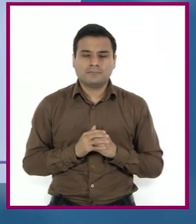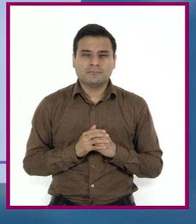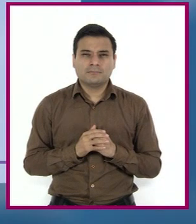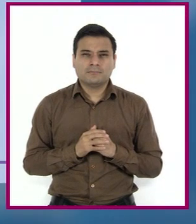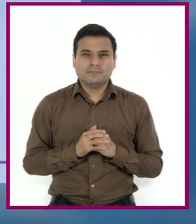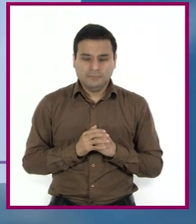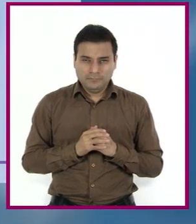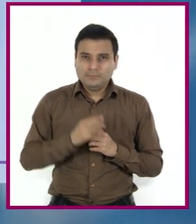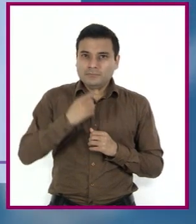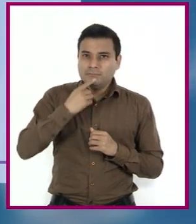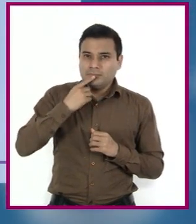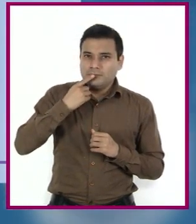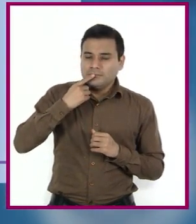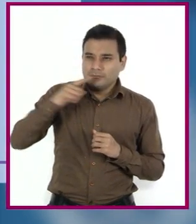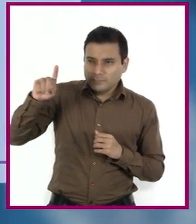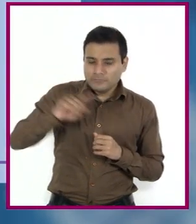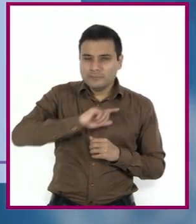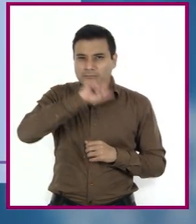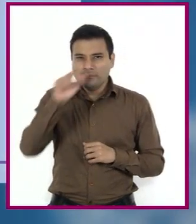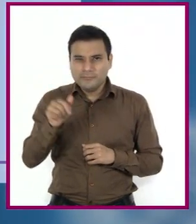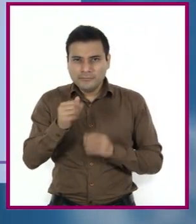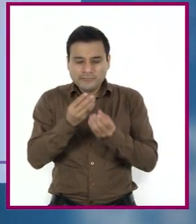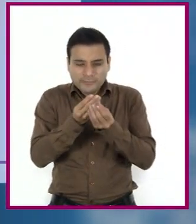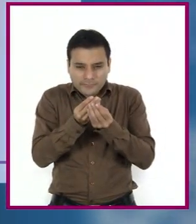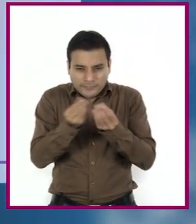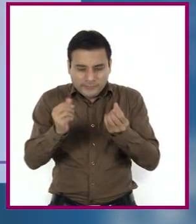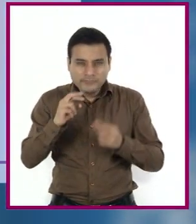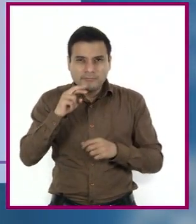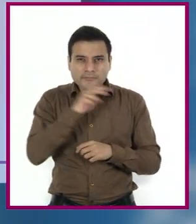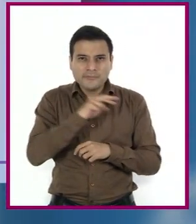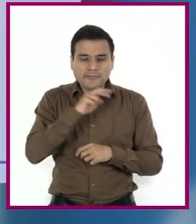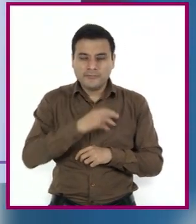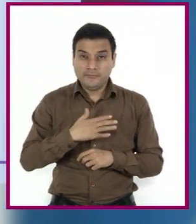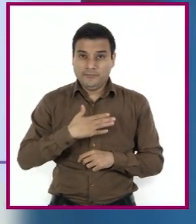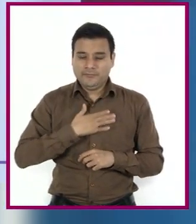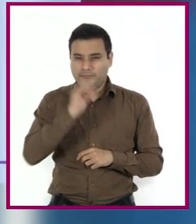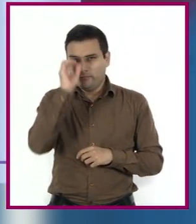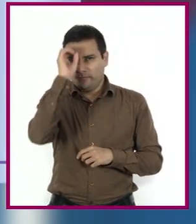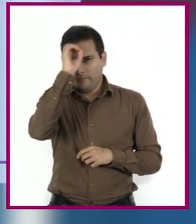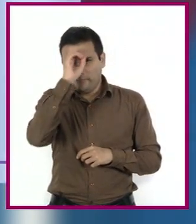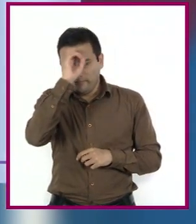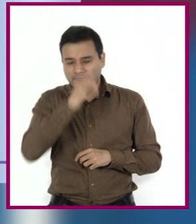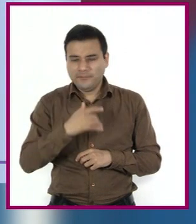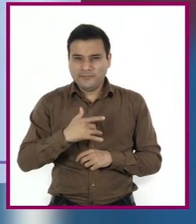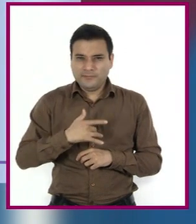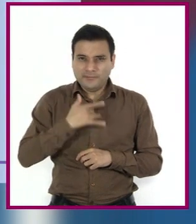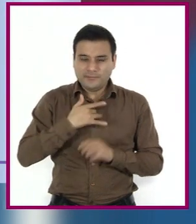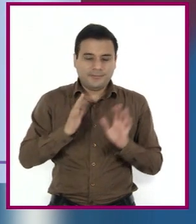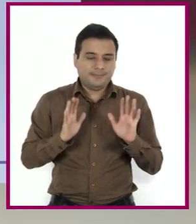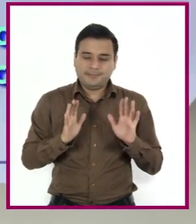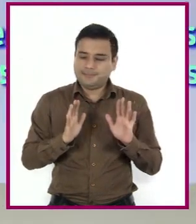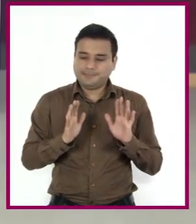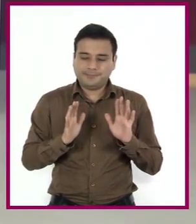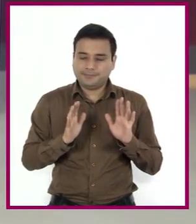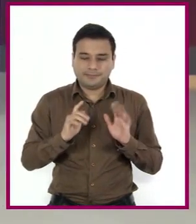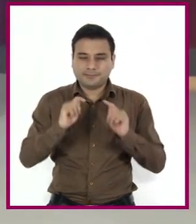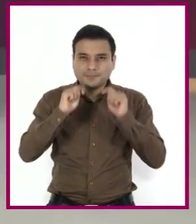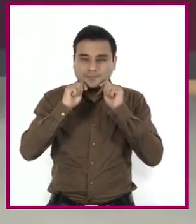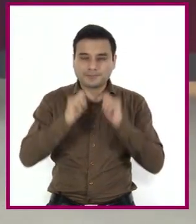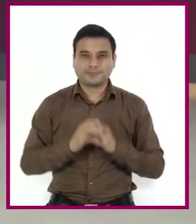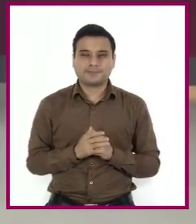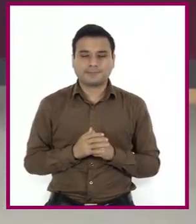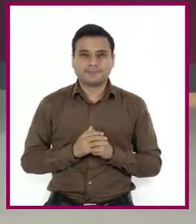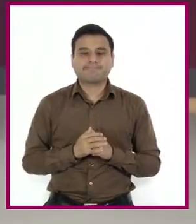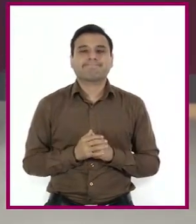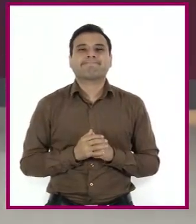Resuelven los asuntos con objetividad, haciendo a un lado sus simpatías, antipatías y prejuicios. Esas